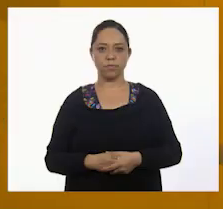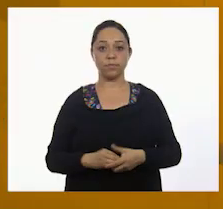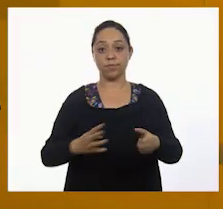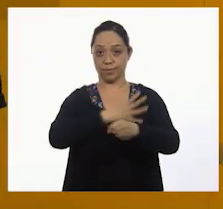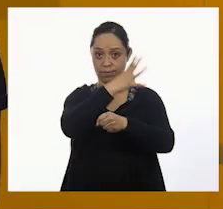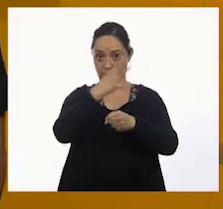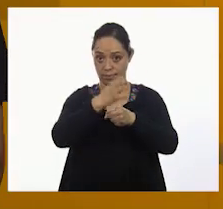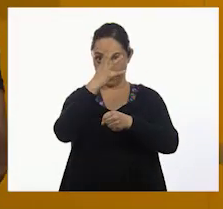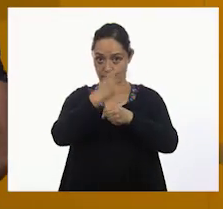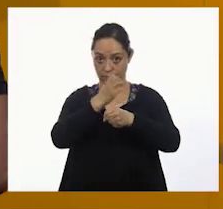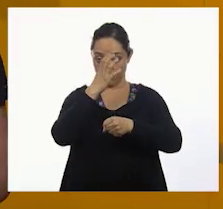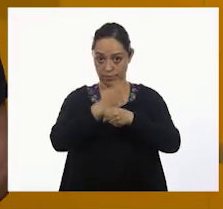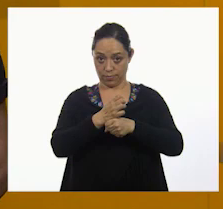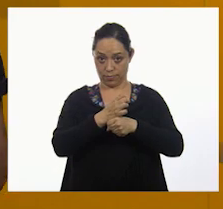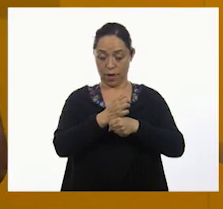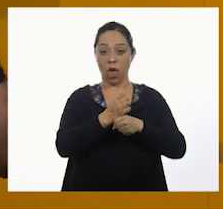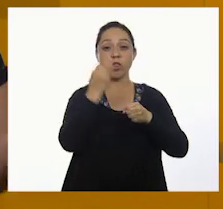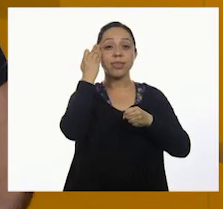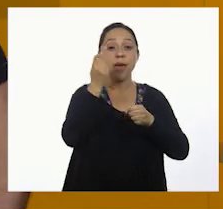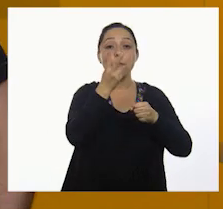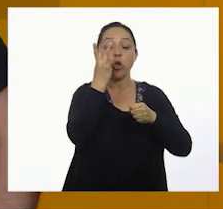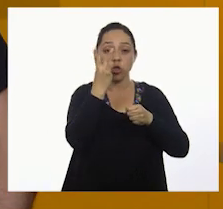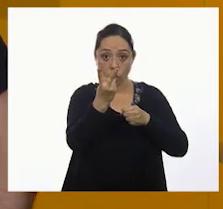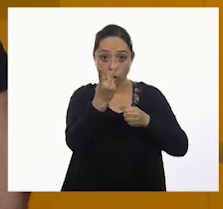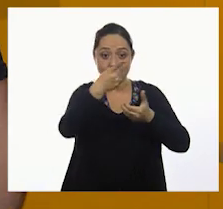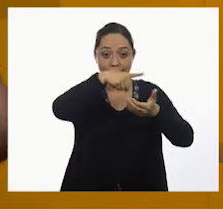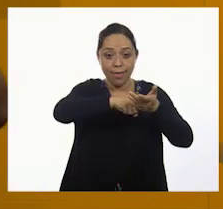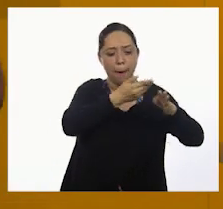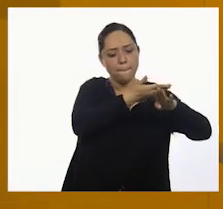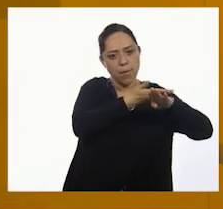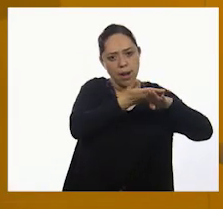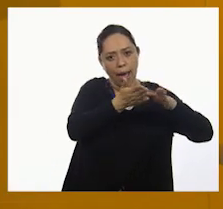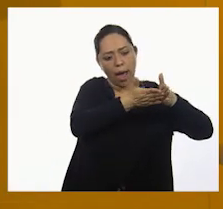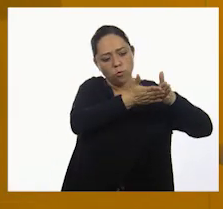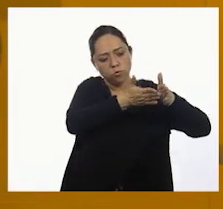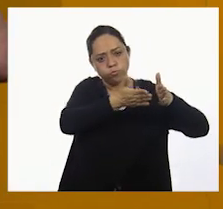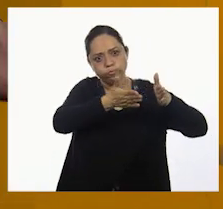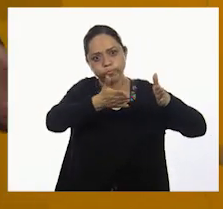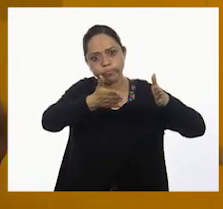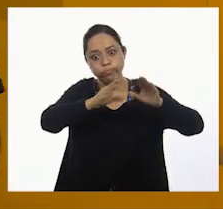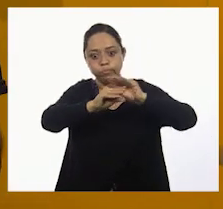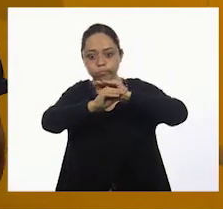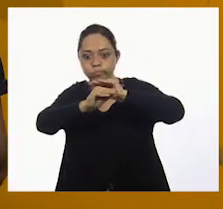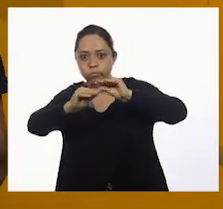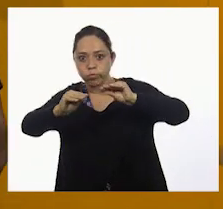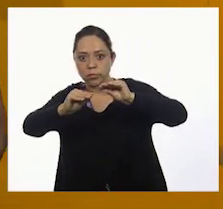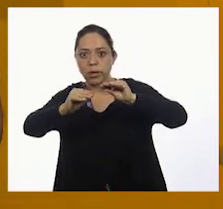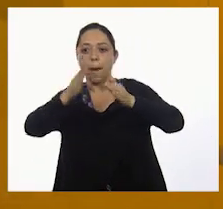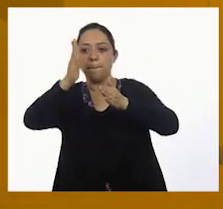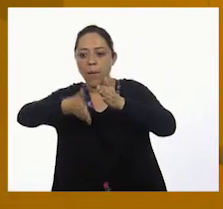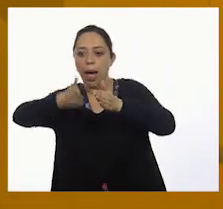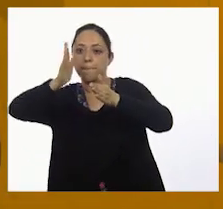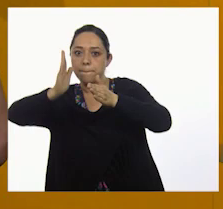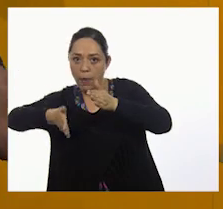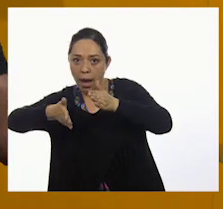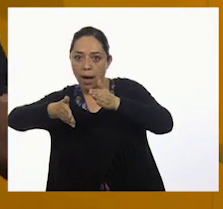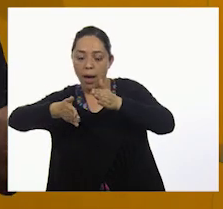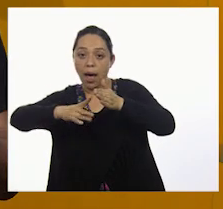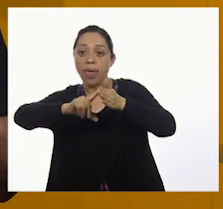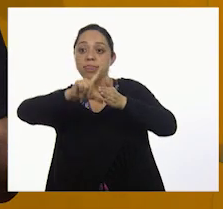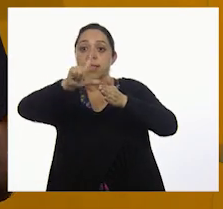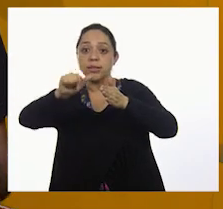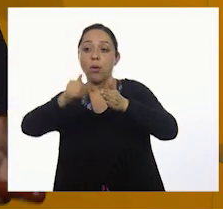Ejercicio número 4. 2 compases. El primero, blanca, silencio de negra, 2 corcheas. Y el segundo compás,